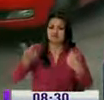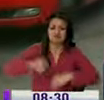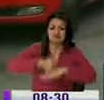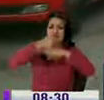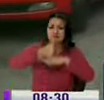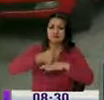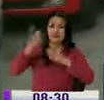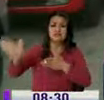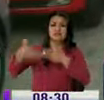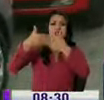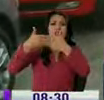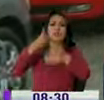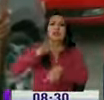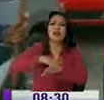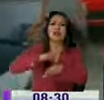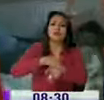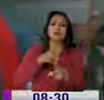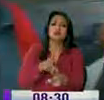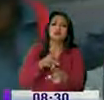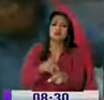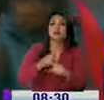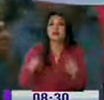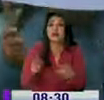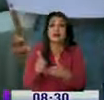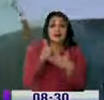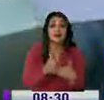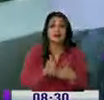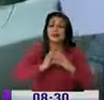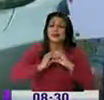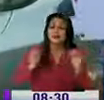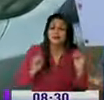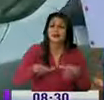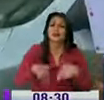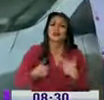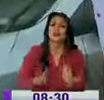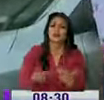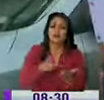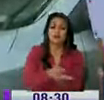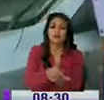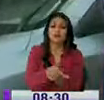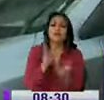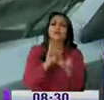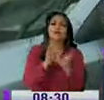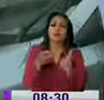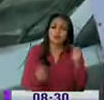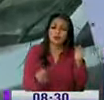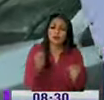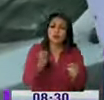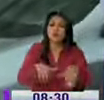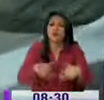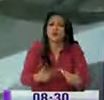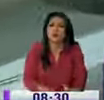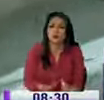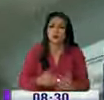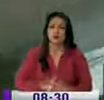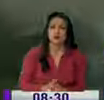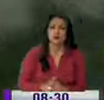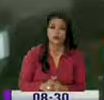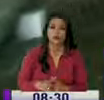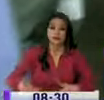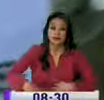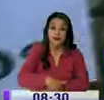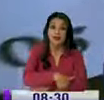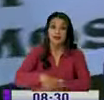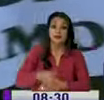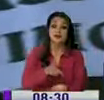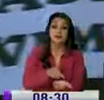la vía diciendo que es por la congestión, pero no hay una señalización por donde pueden ingresar los vehículos, e indicando de que esta calle es el